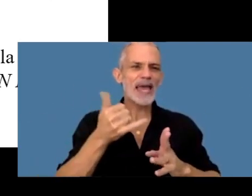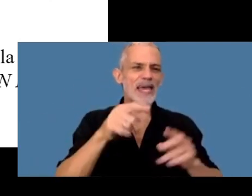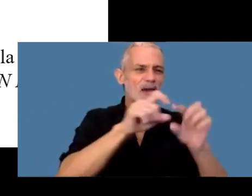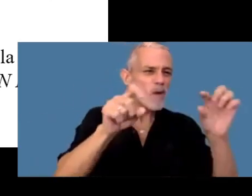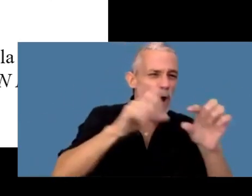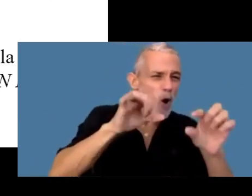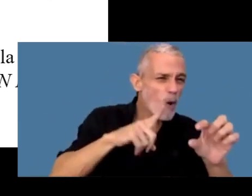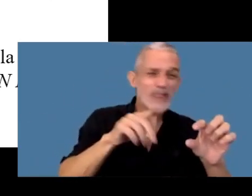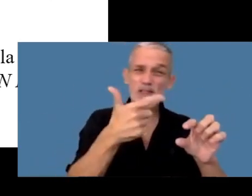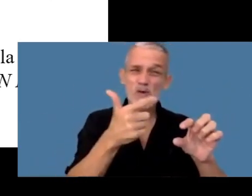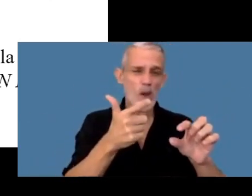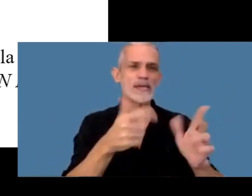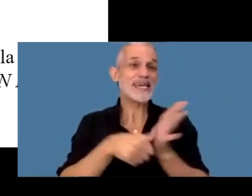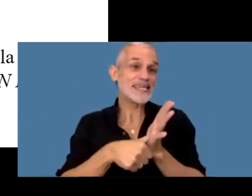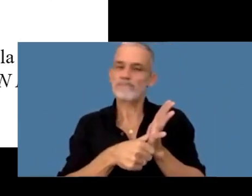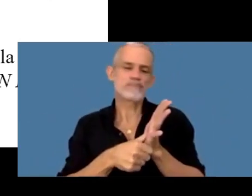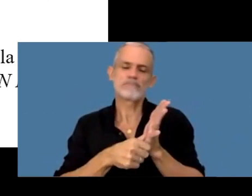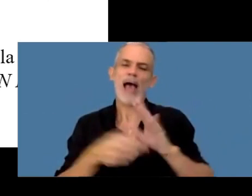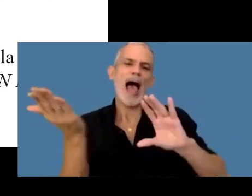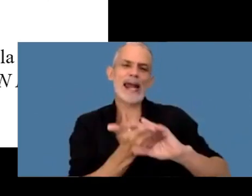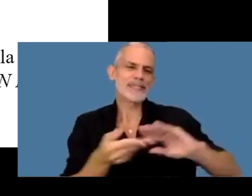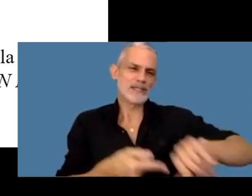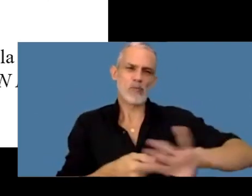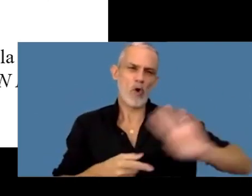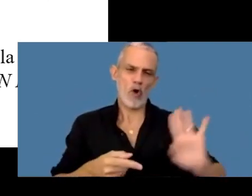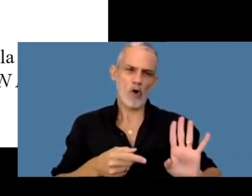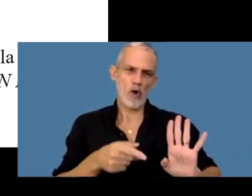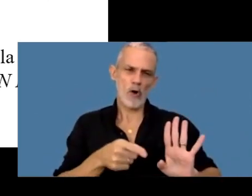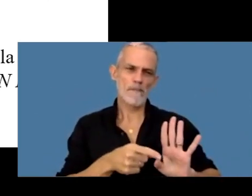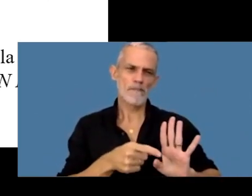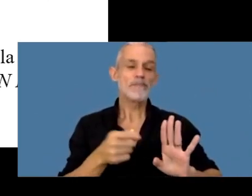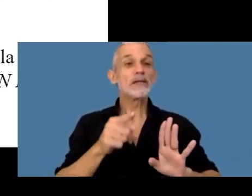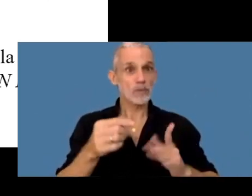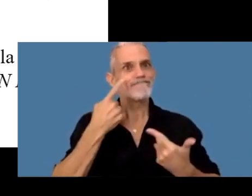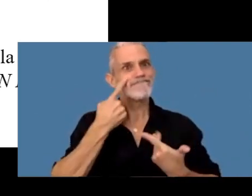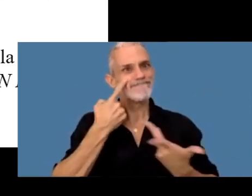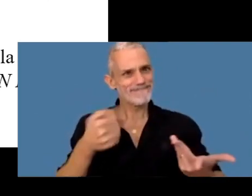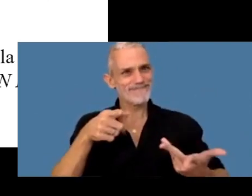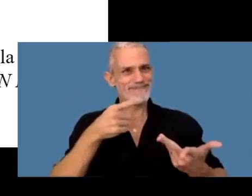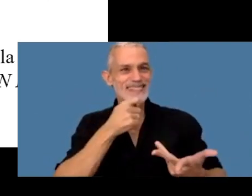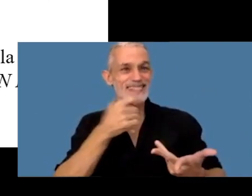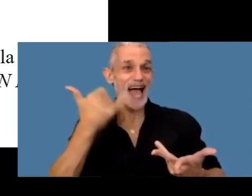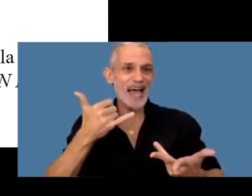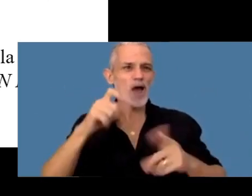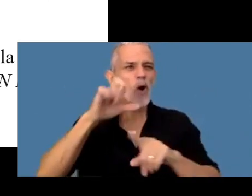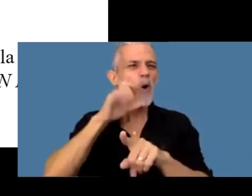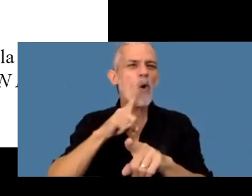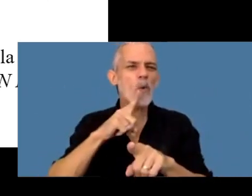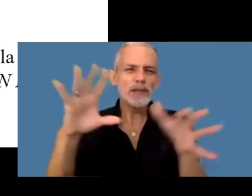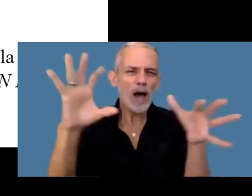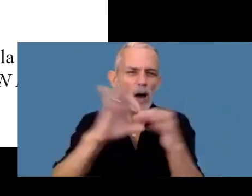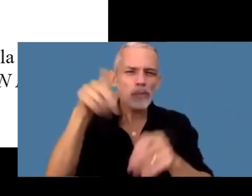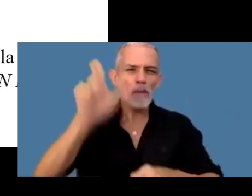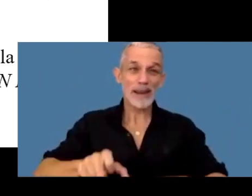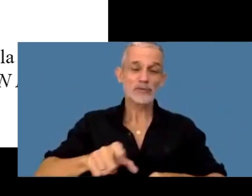pasar? Se manda todo archivo. Fíjense que se está previendo que ese quit corresponda a personas